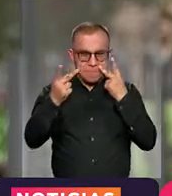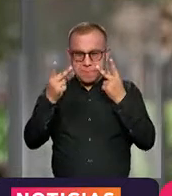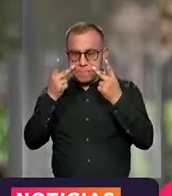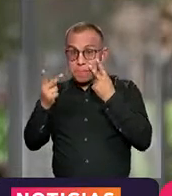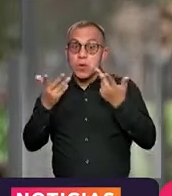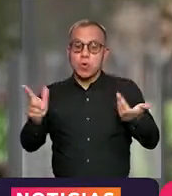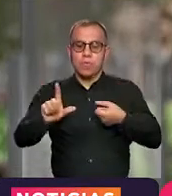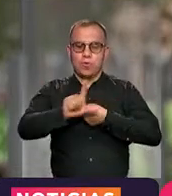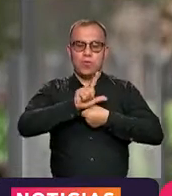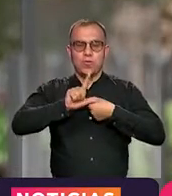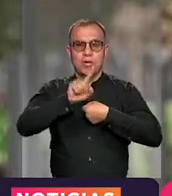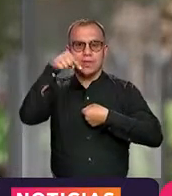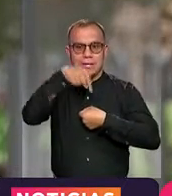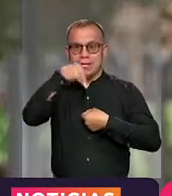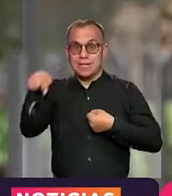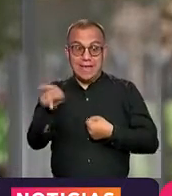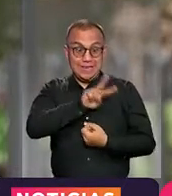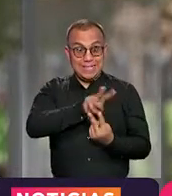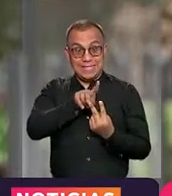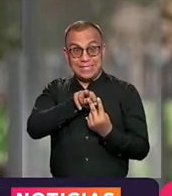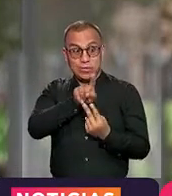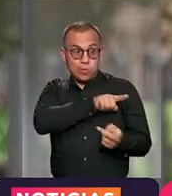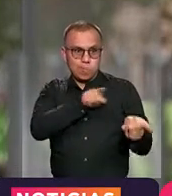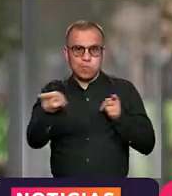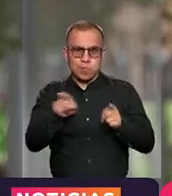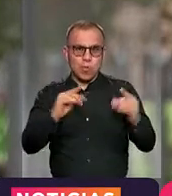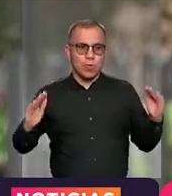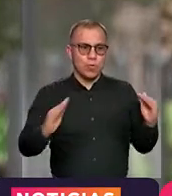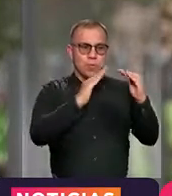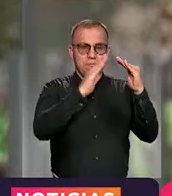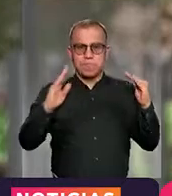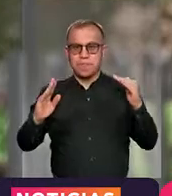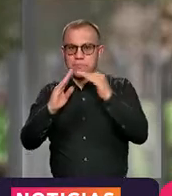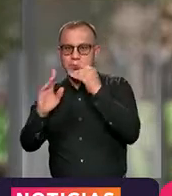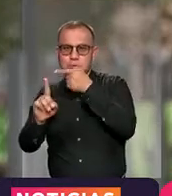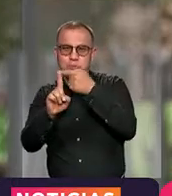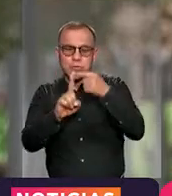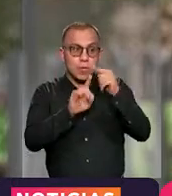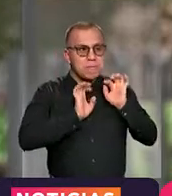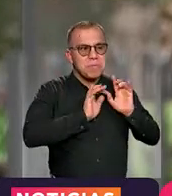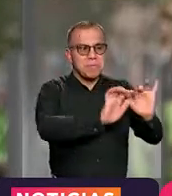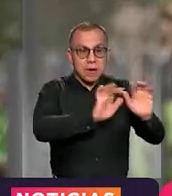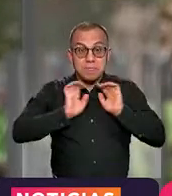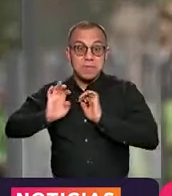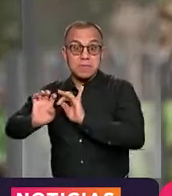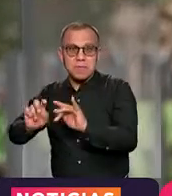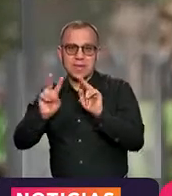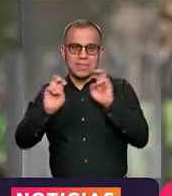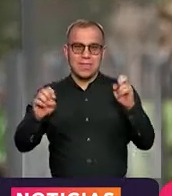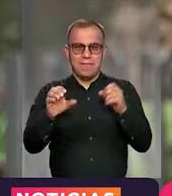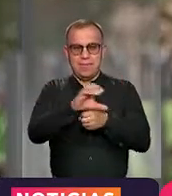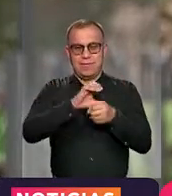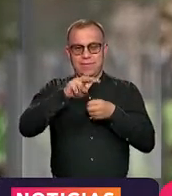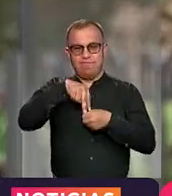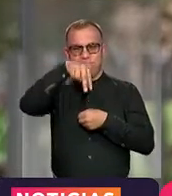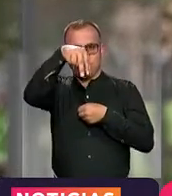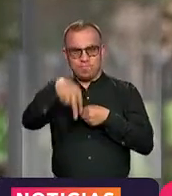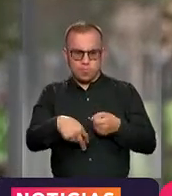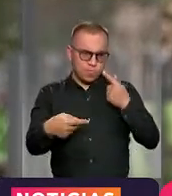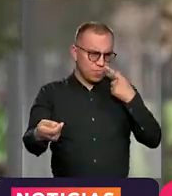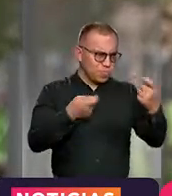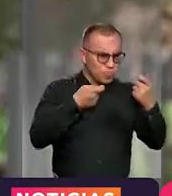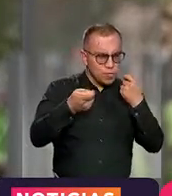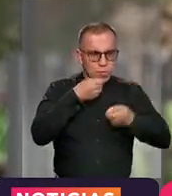estas localidades? Porque son en estas donde están los templos de mayor aglomeración normalmente por parte de los ciudadanos, en las que haremos